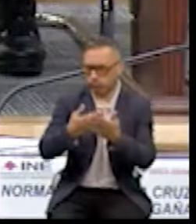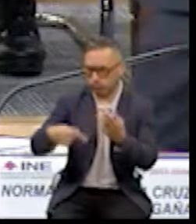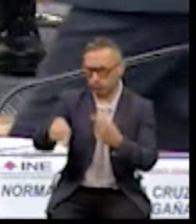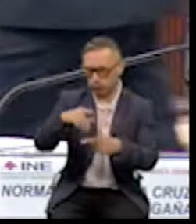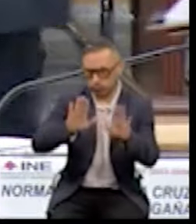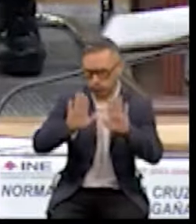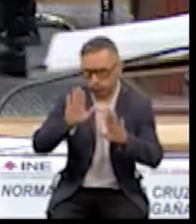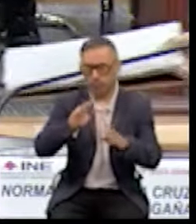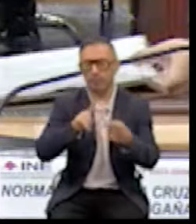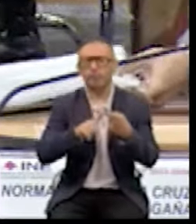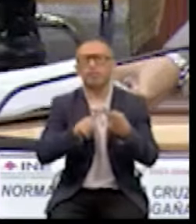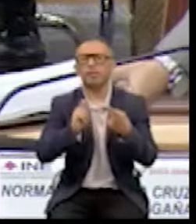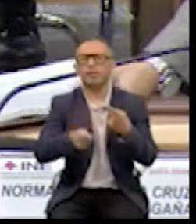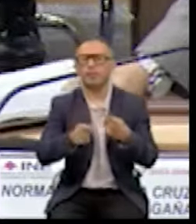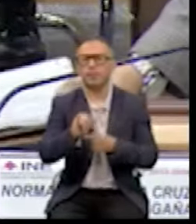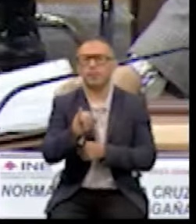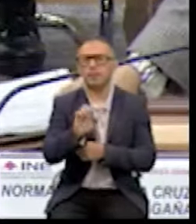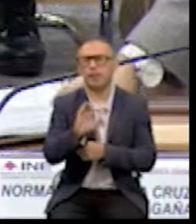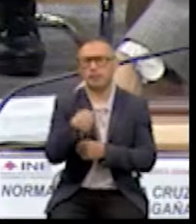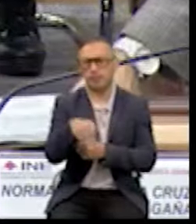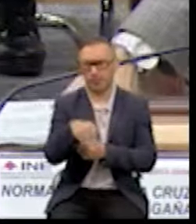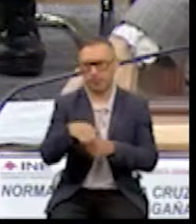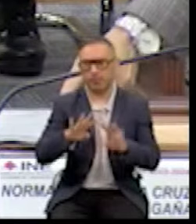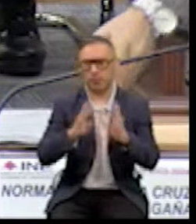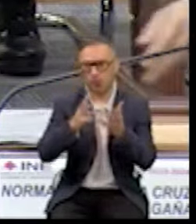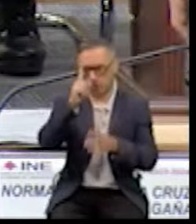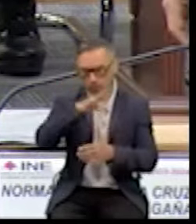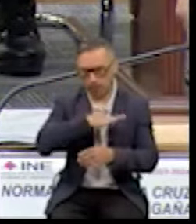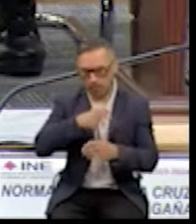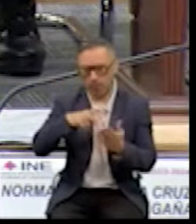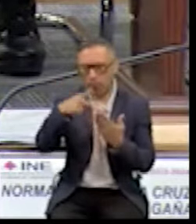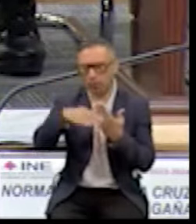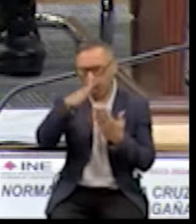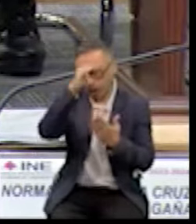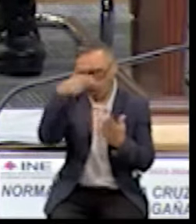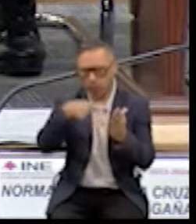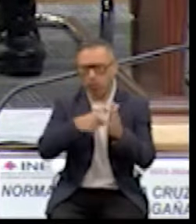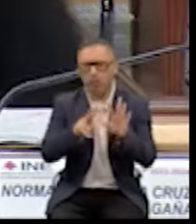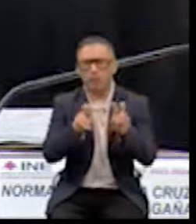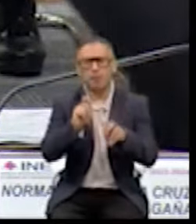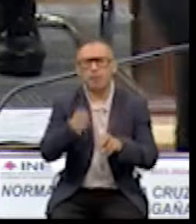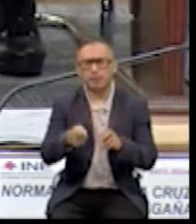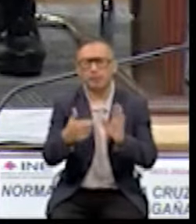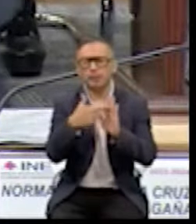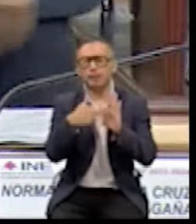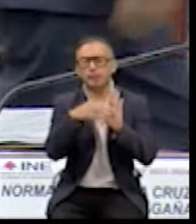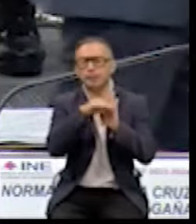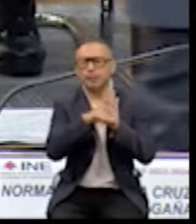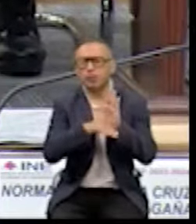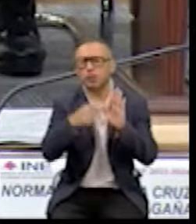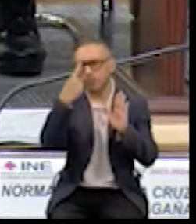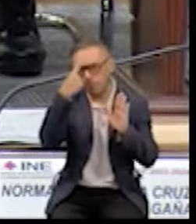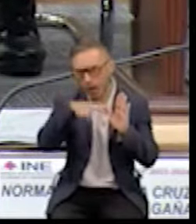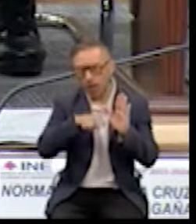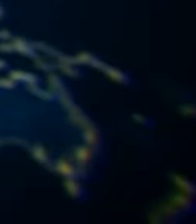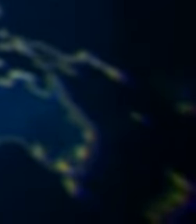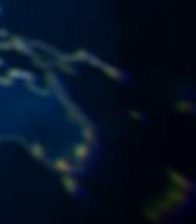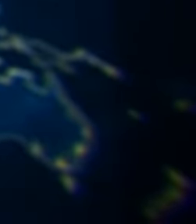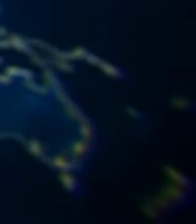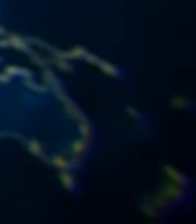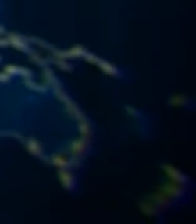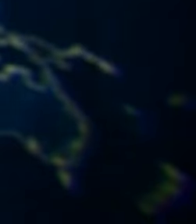conocer los nombres de los que serán los abanderados a las 9 gubernaturas. Tenemos que hacer una pausa